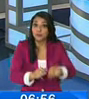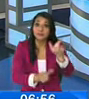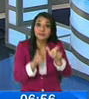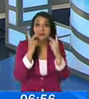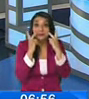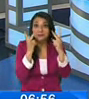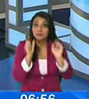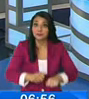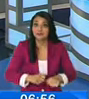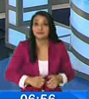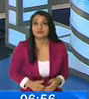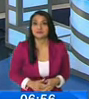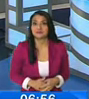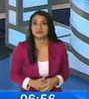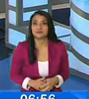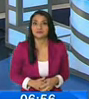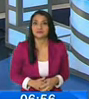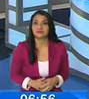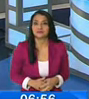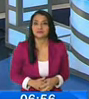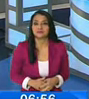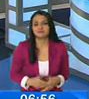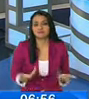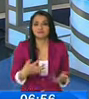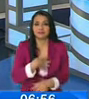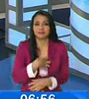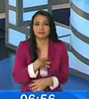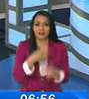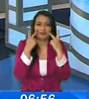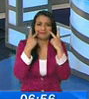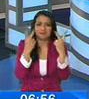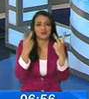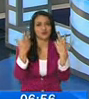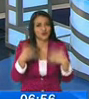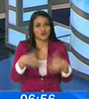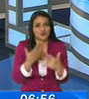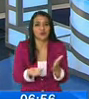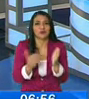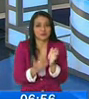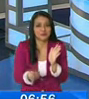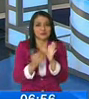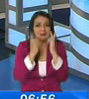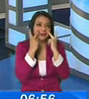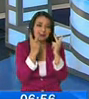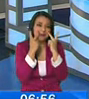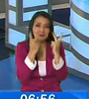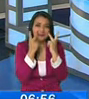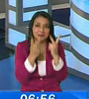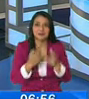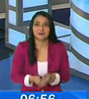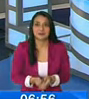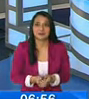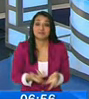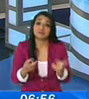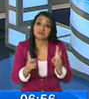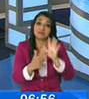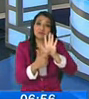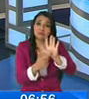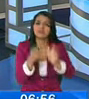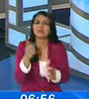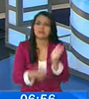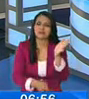golosina de los seguidores de Barcelona, que seguramente lo habrán repetido una y otra vez. Y también hay una nota, así que veamos qué pasó en